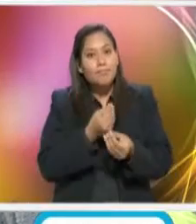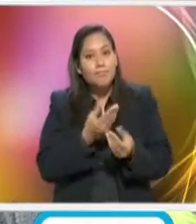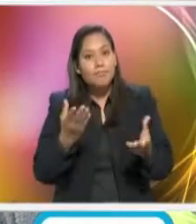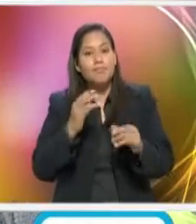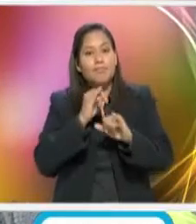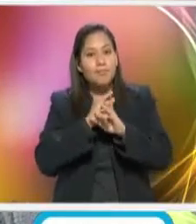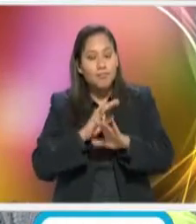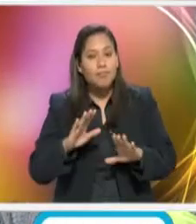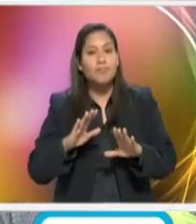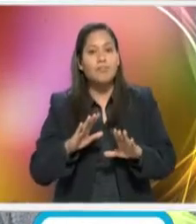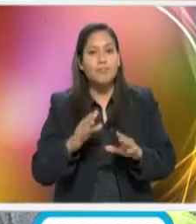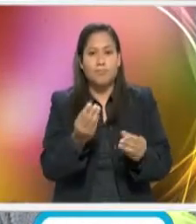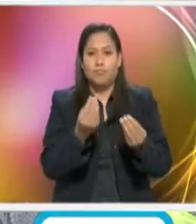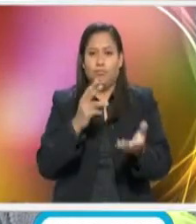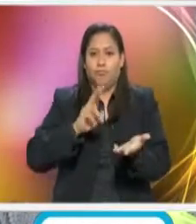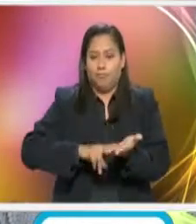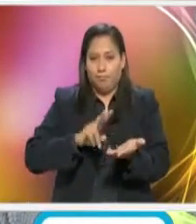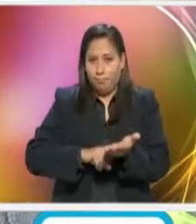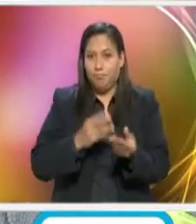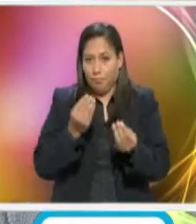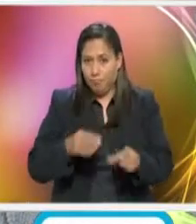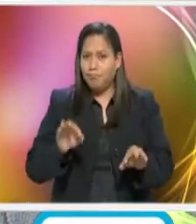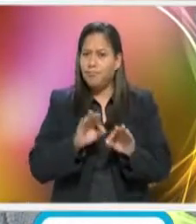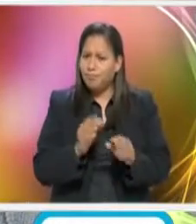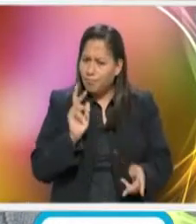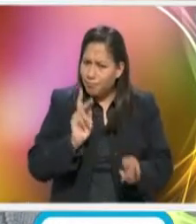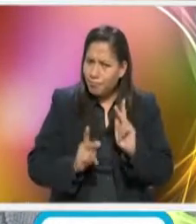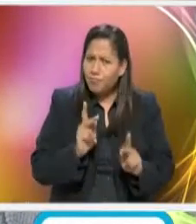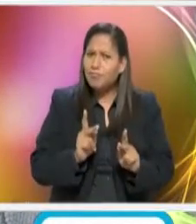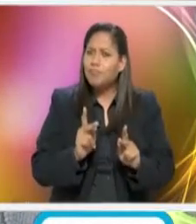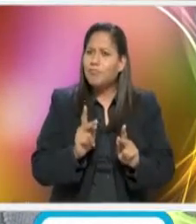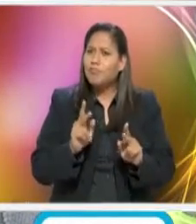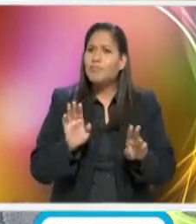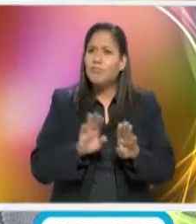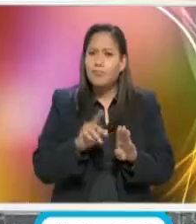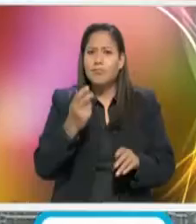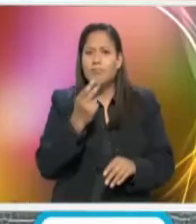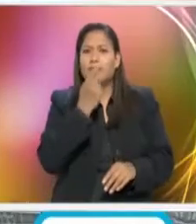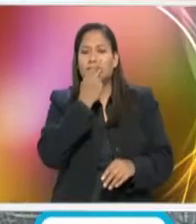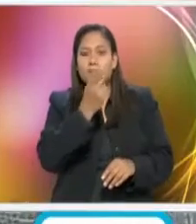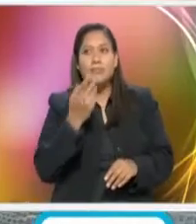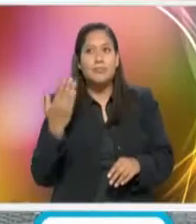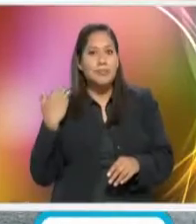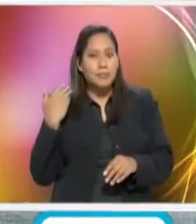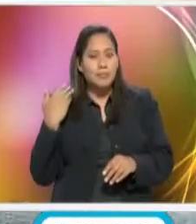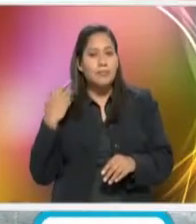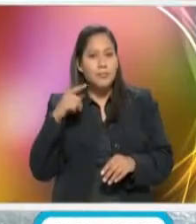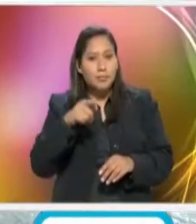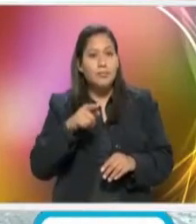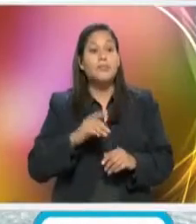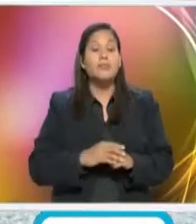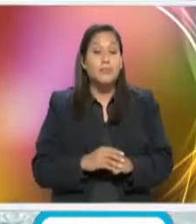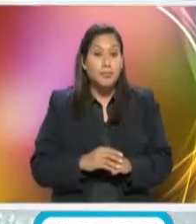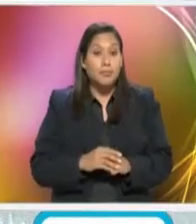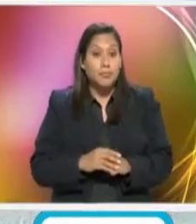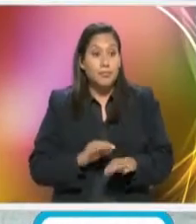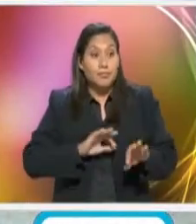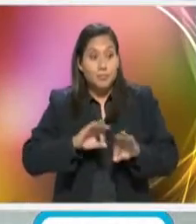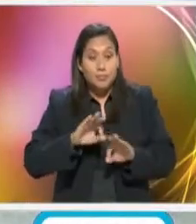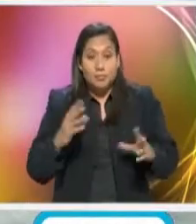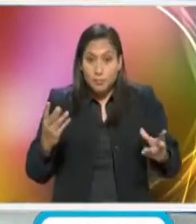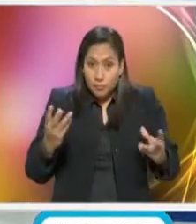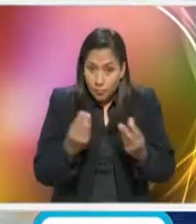esta información de mucho valor importante. Platícanos acerca de esta declaratoria que se llevó a cabo y que además, bueno, se trabajó